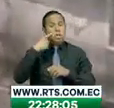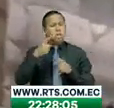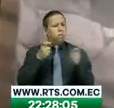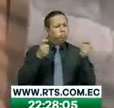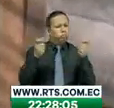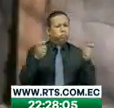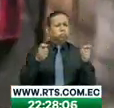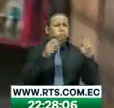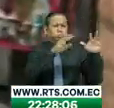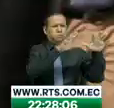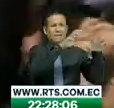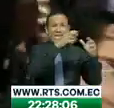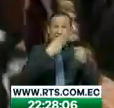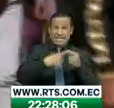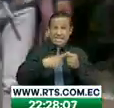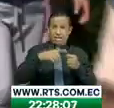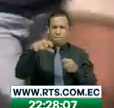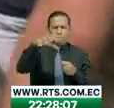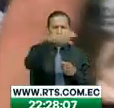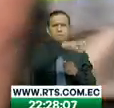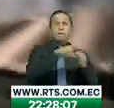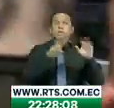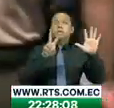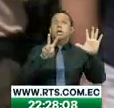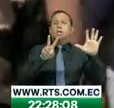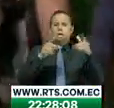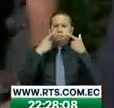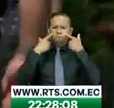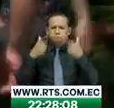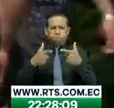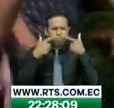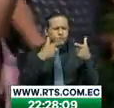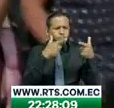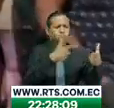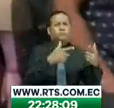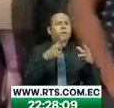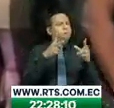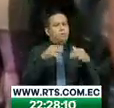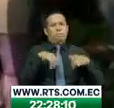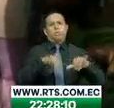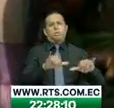presentan el mayor registro de contagios de COVID-19, informó Javier Rosero.